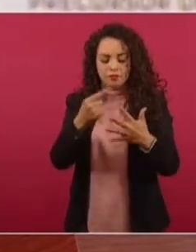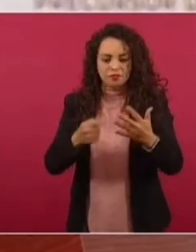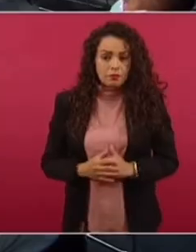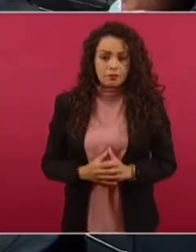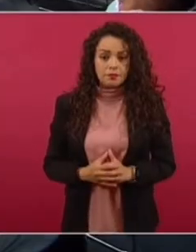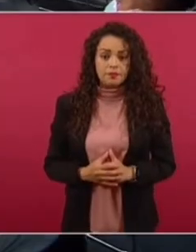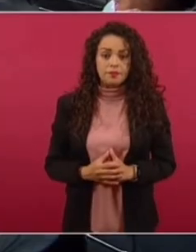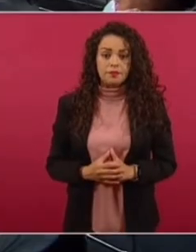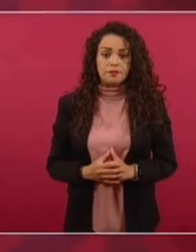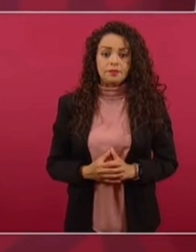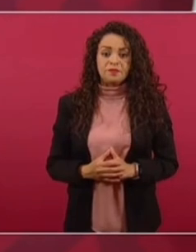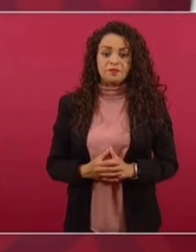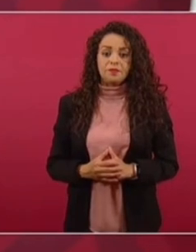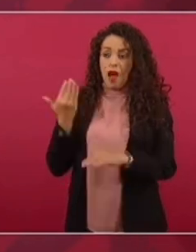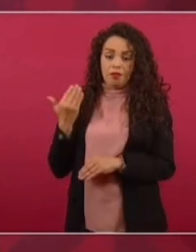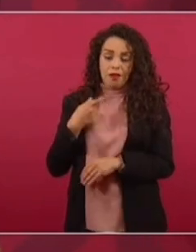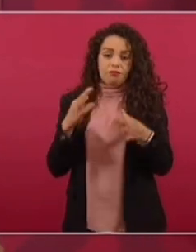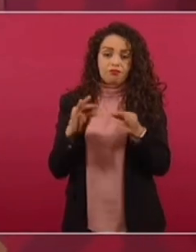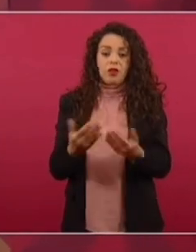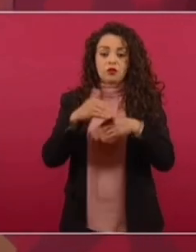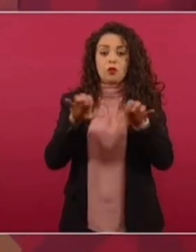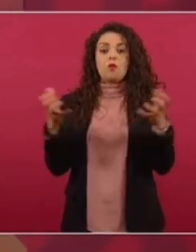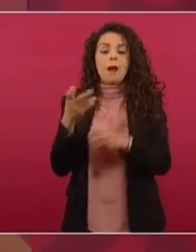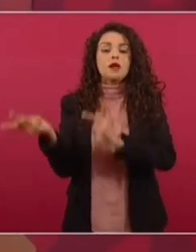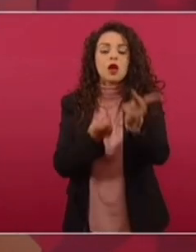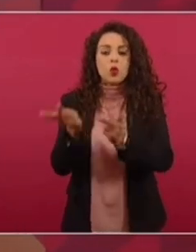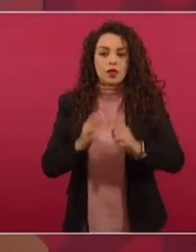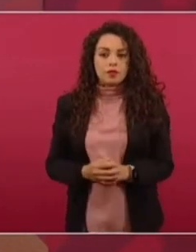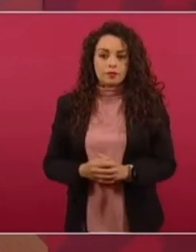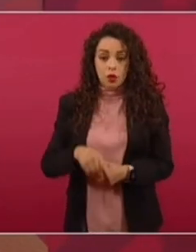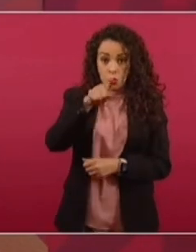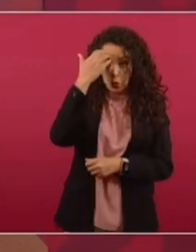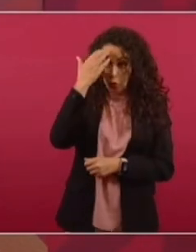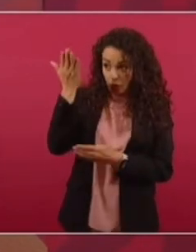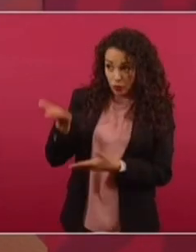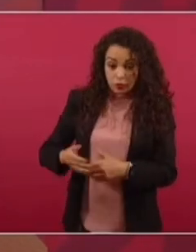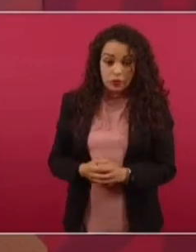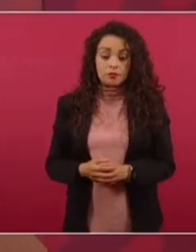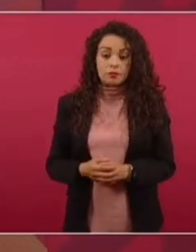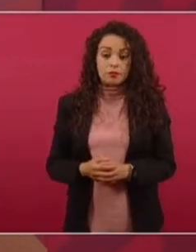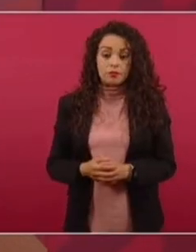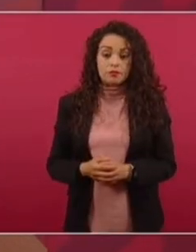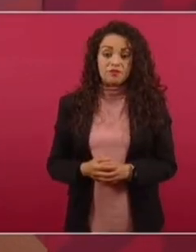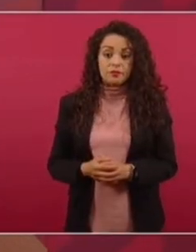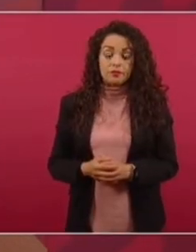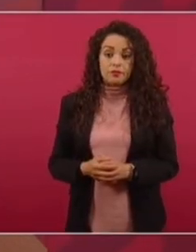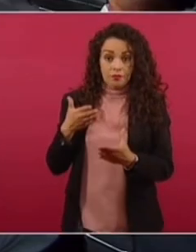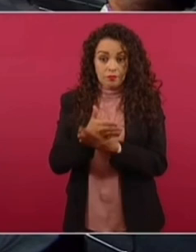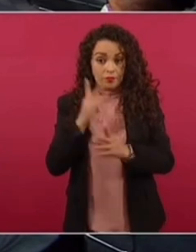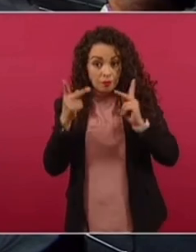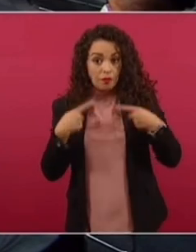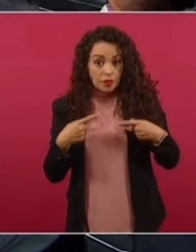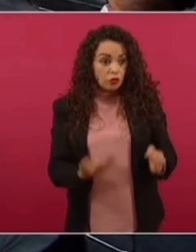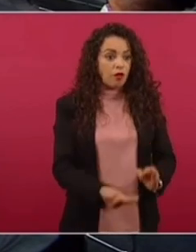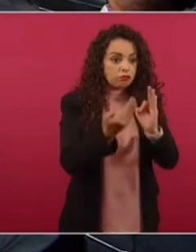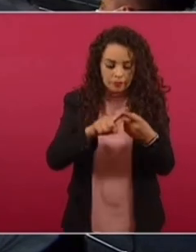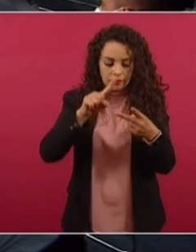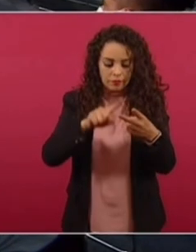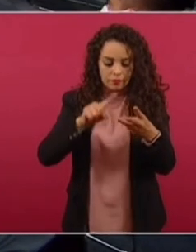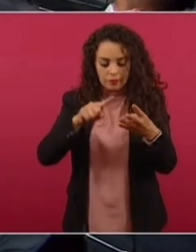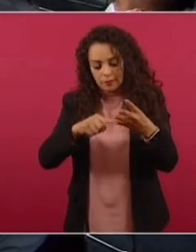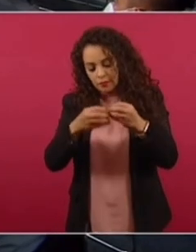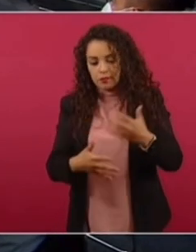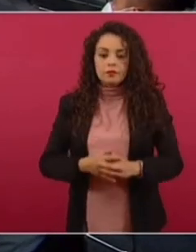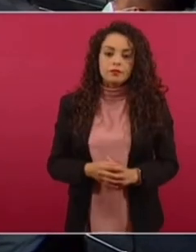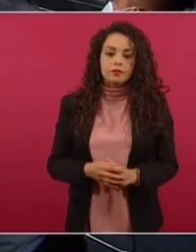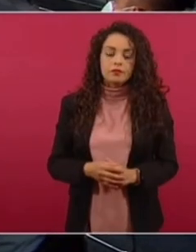a una. Y hemos hablado de las preguntas. ¿Los conoces? ¿Qué opinión tienes de él o de ella? ¿Está cercana a la gente? ¿Es honesta? ¿Te